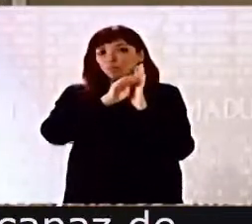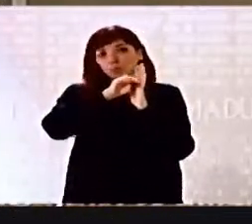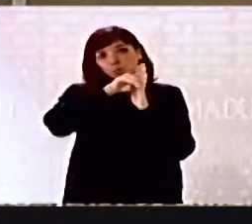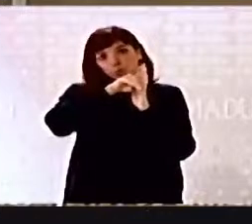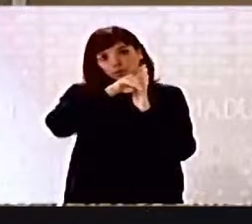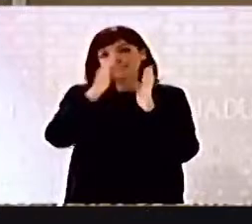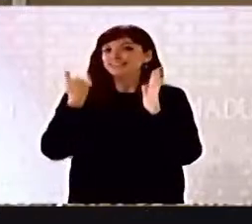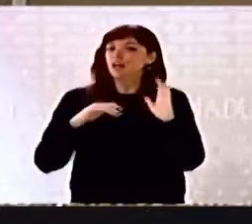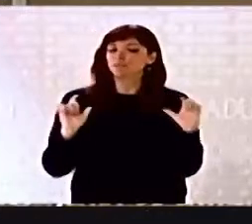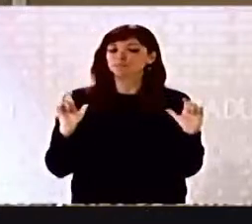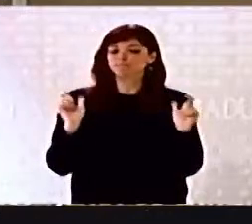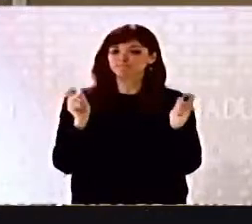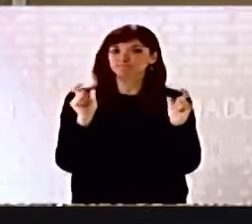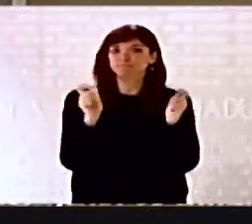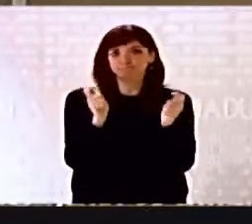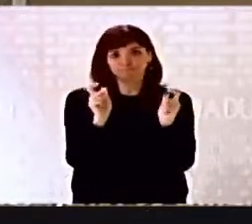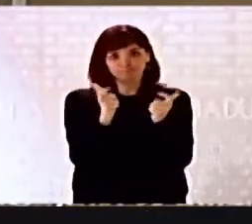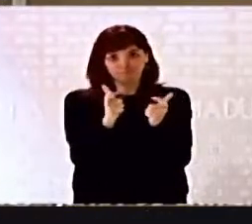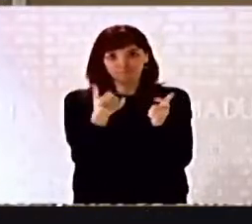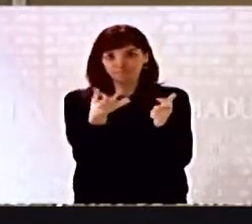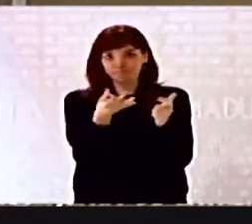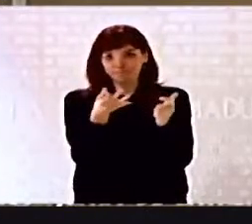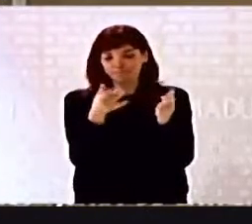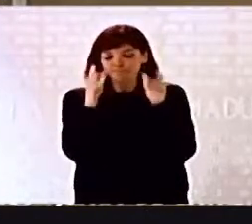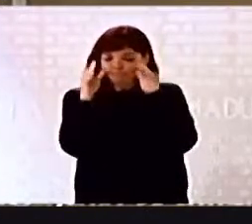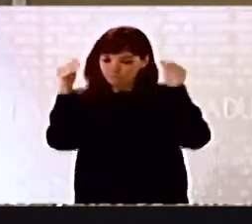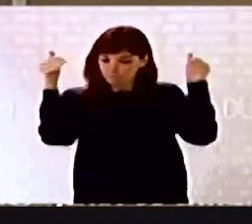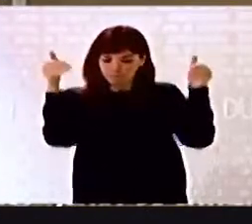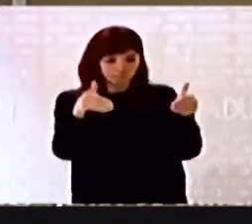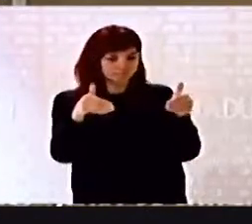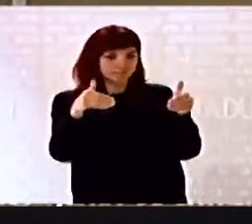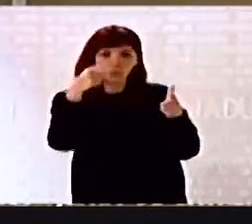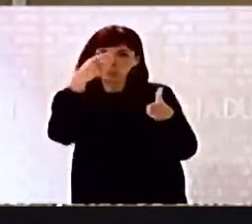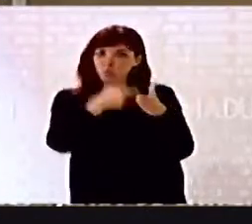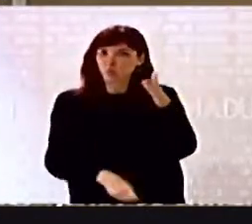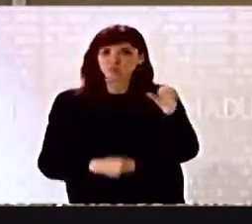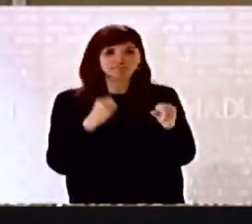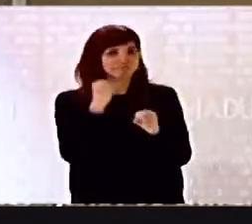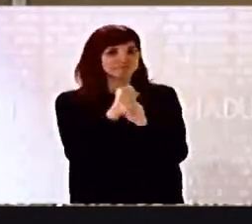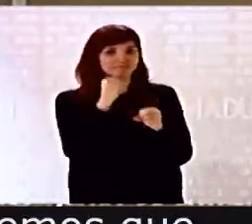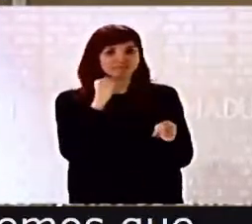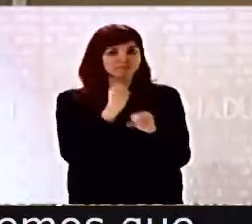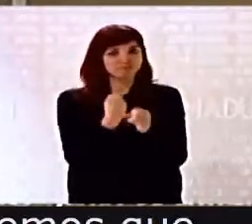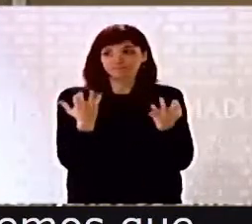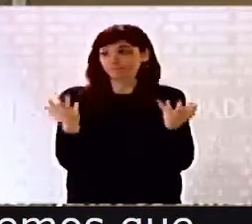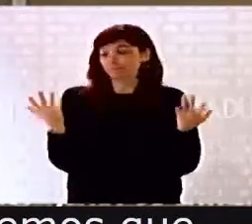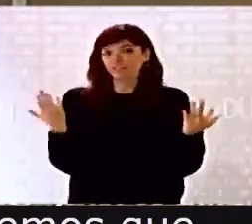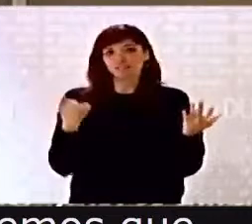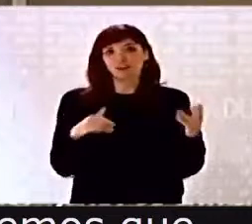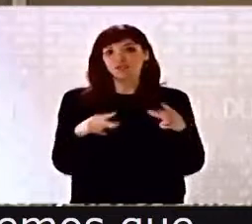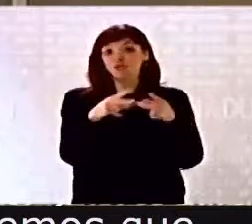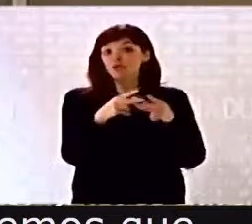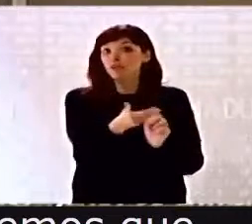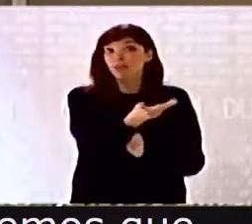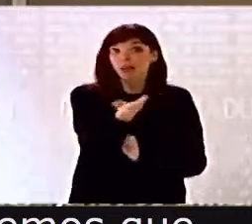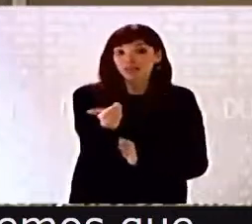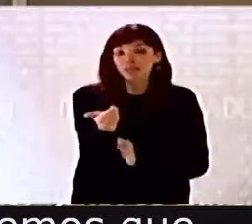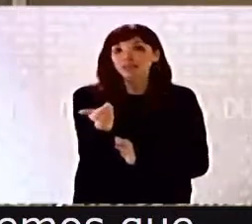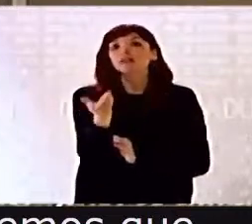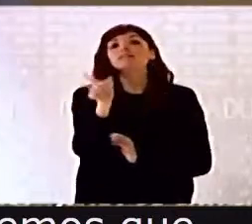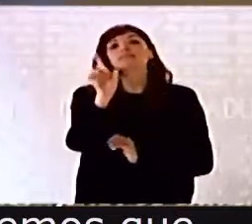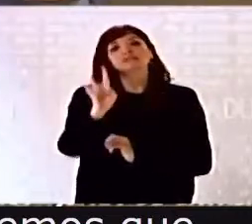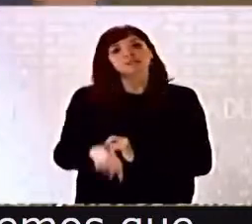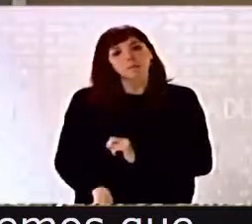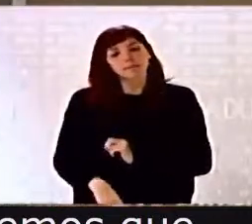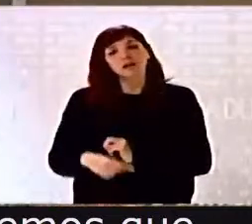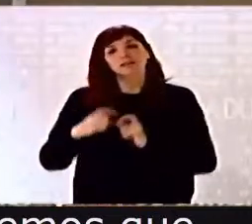tendencia descendente. Y en eso nos tenemos que emplear a fondo. Se tiene que emplear a fondo la sociedad y se tiene